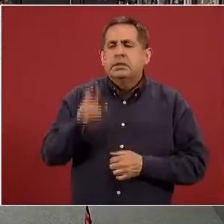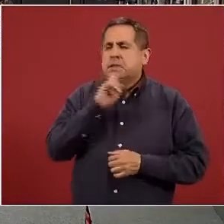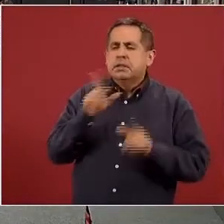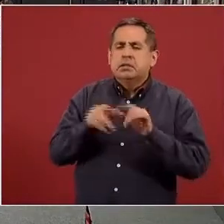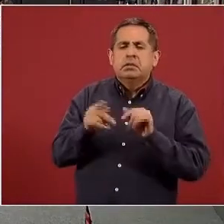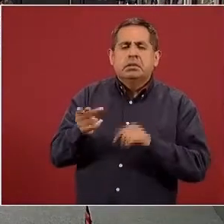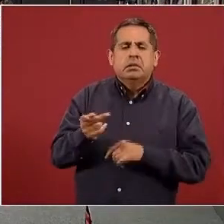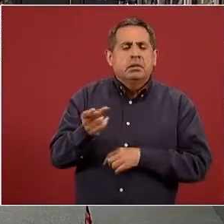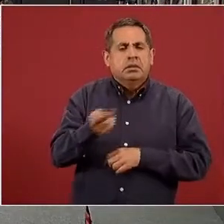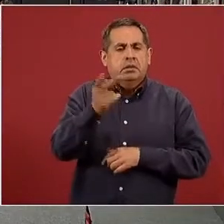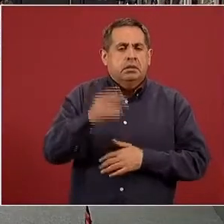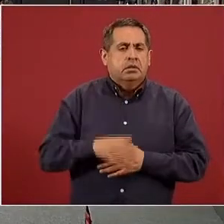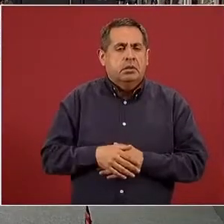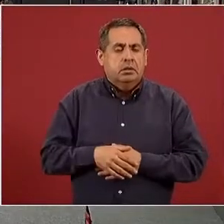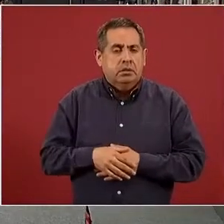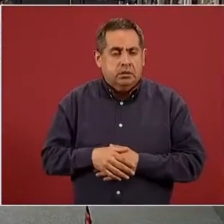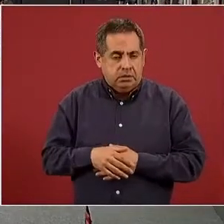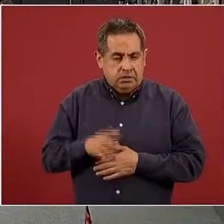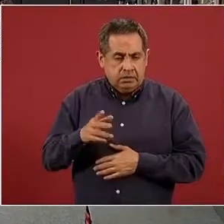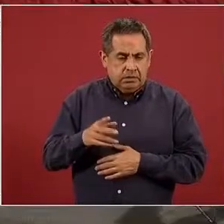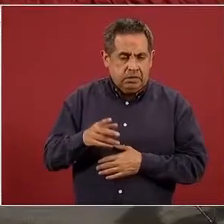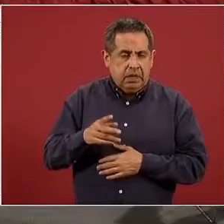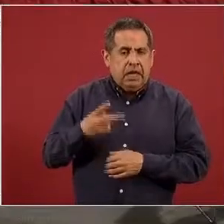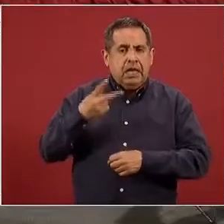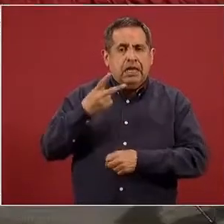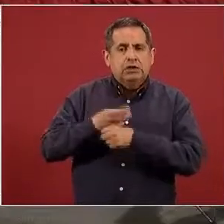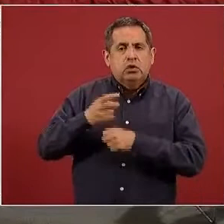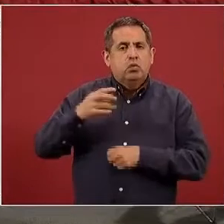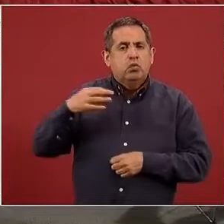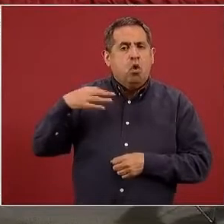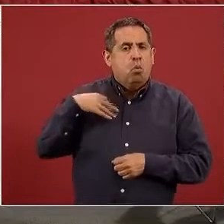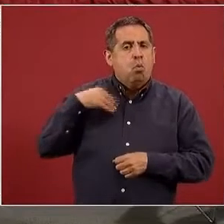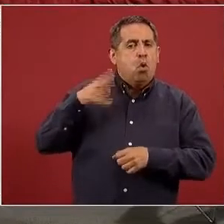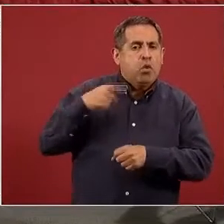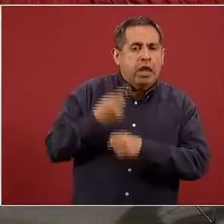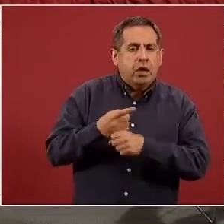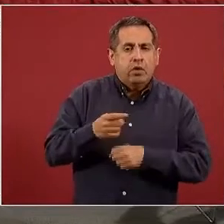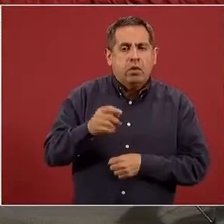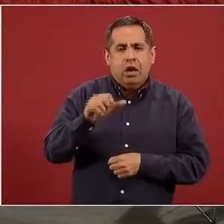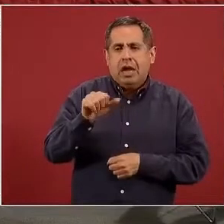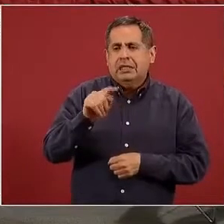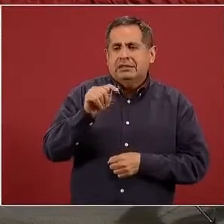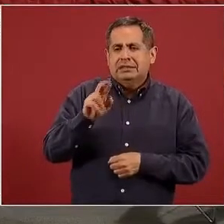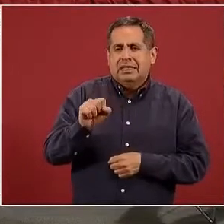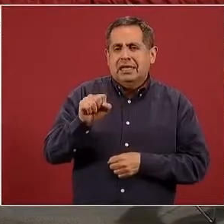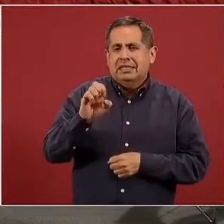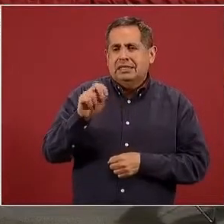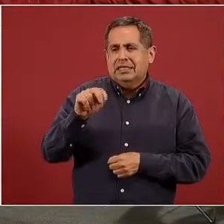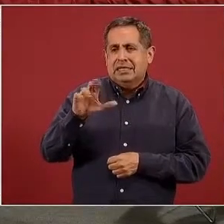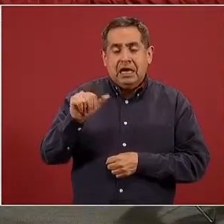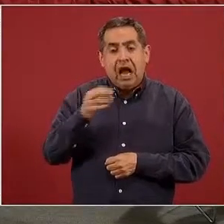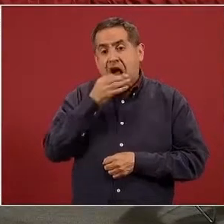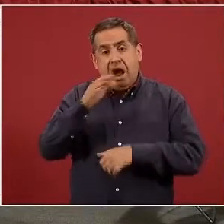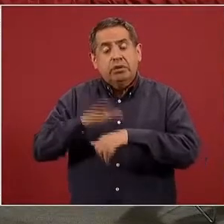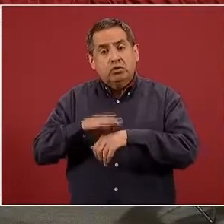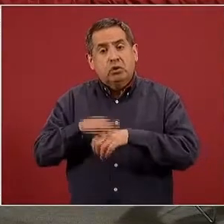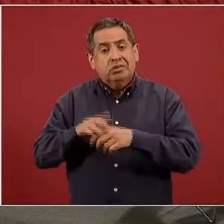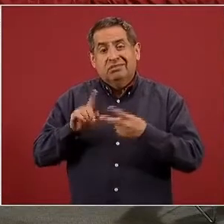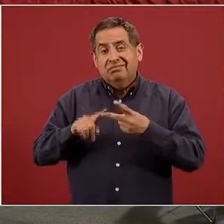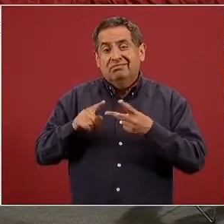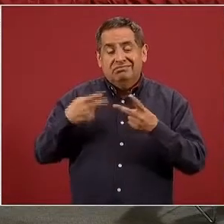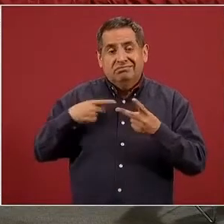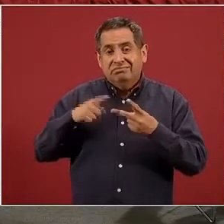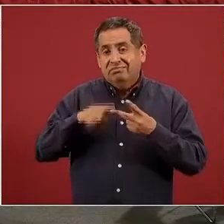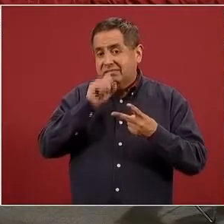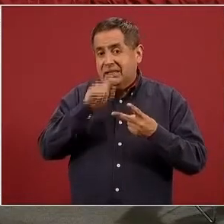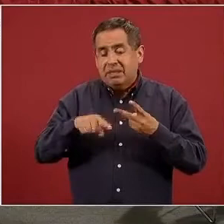subsecretario. El segundo voluntario de AstraZeneca recibió o se anunció que